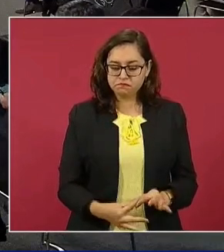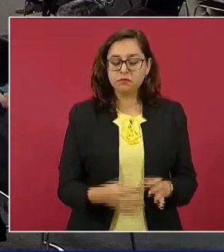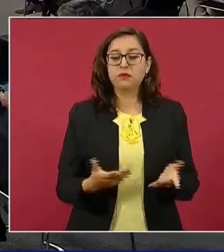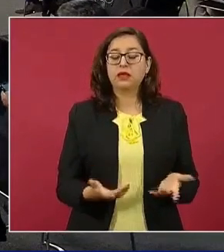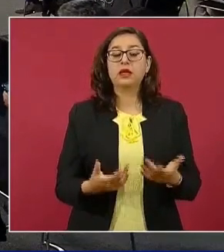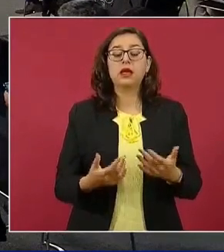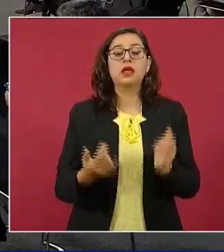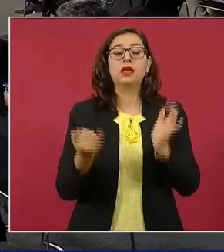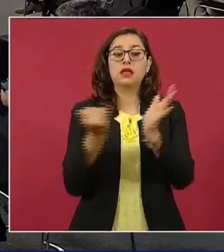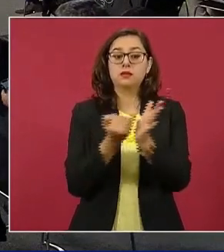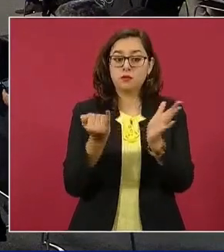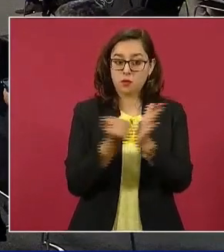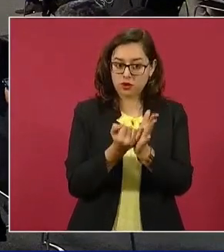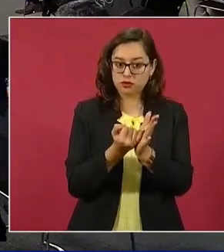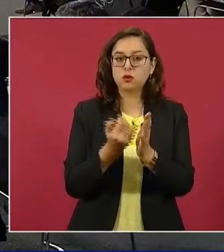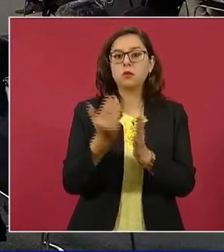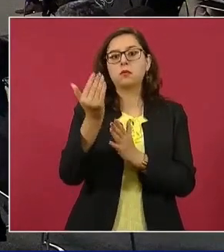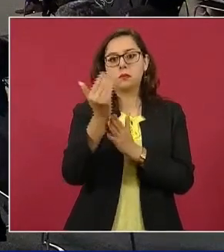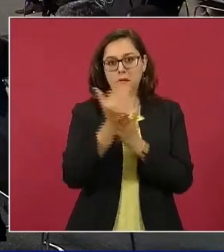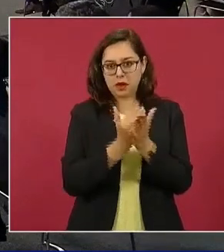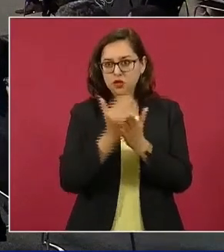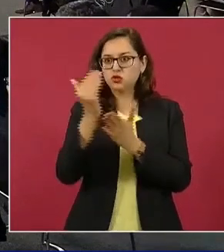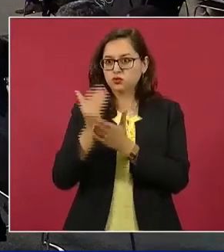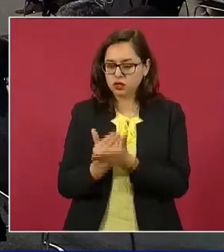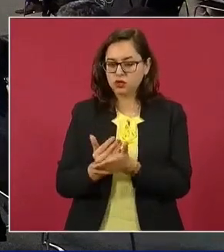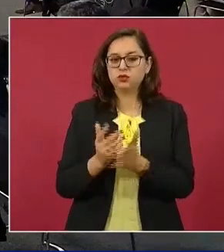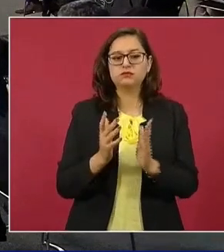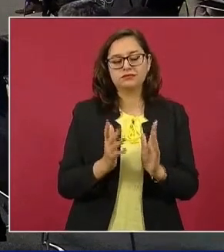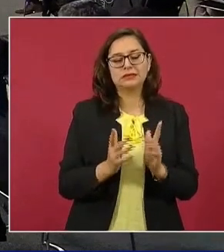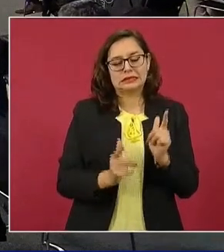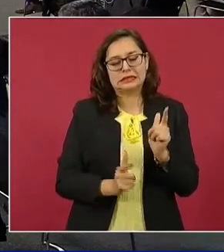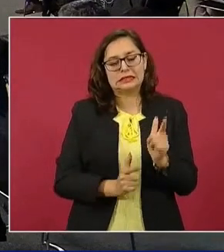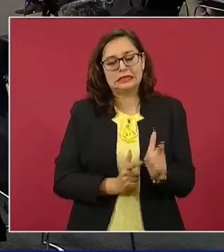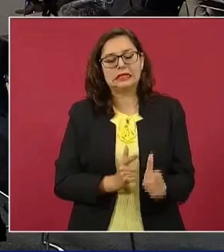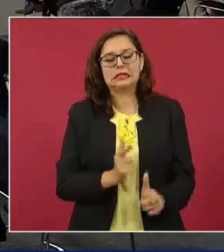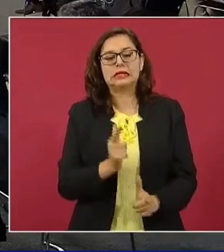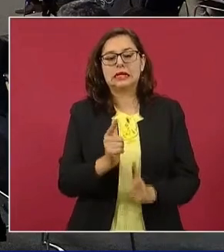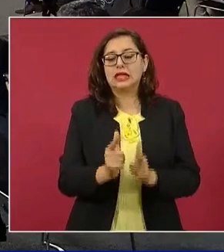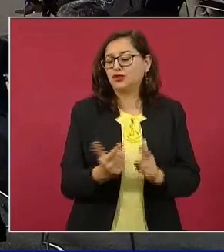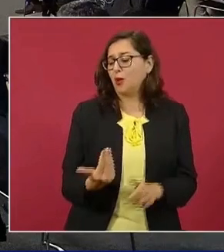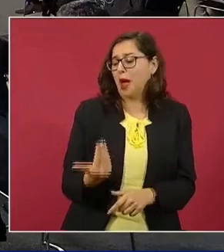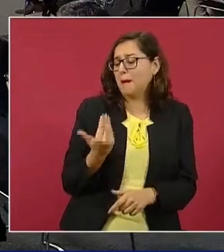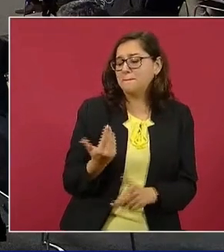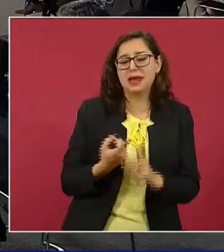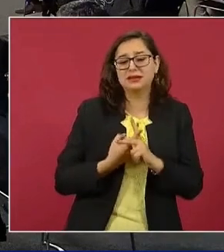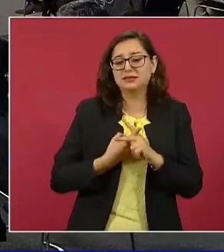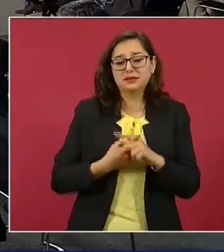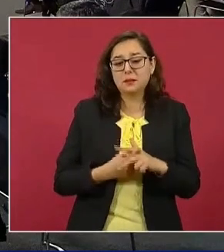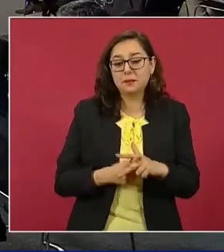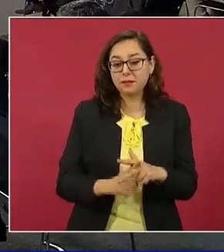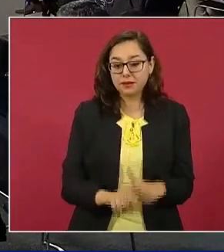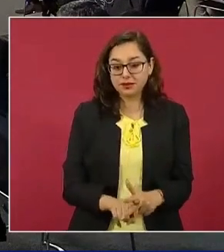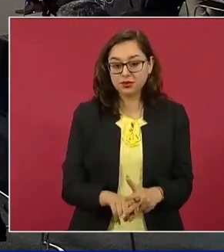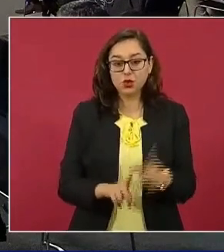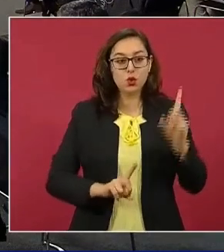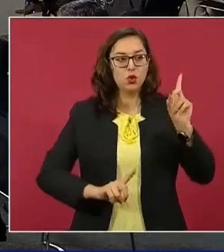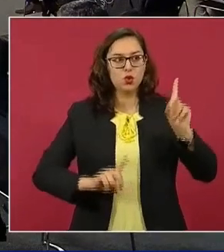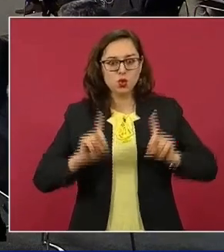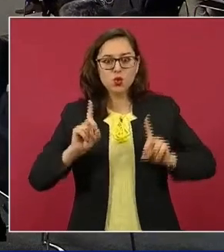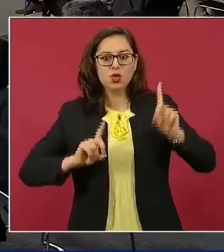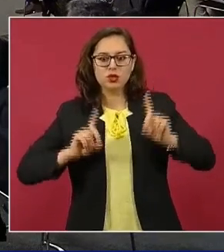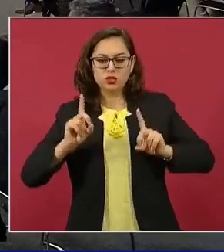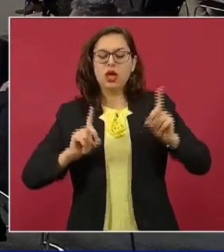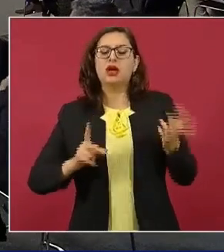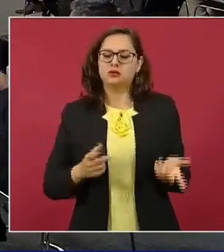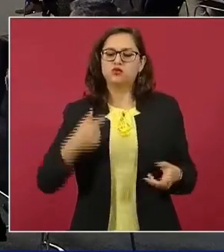impuestos, pero va lento. Y todavía hay muchas dudas. Por eso voy para allá. Y